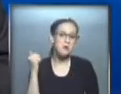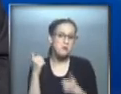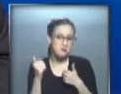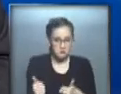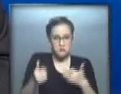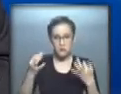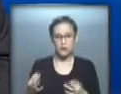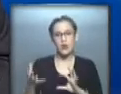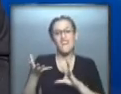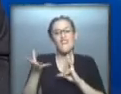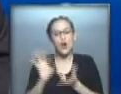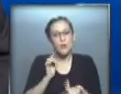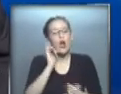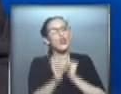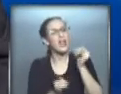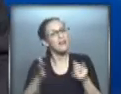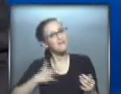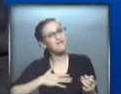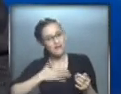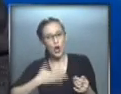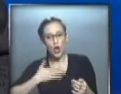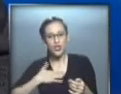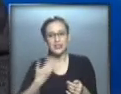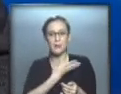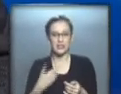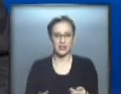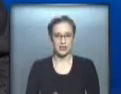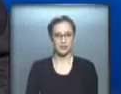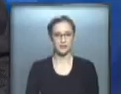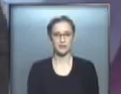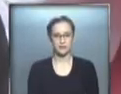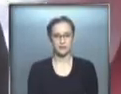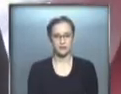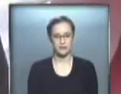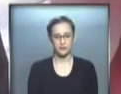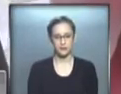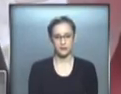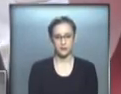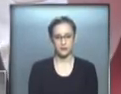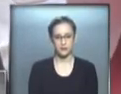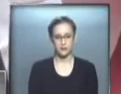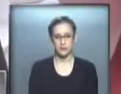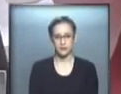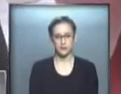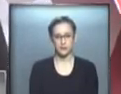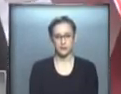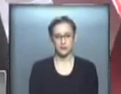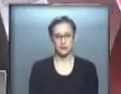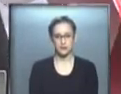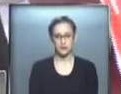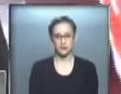imagen de indicar la el buen ánimo de la presidenta cristina fernández la presidenta evoluciona